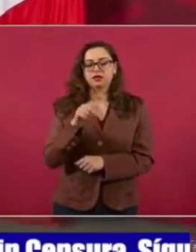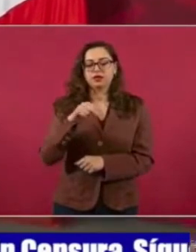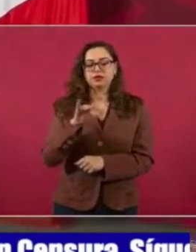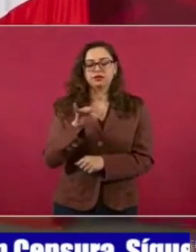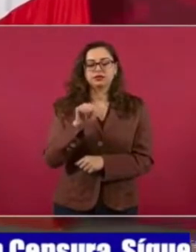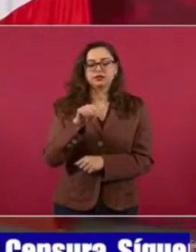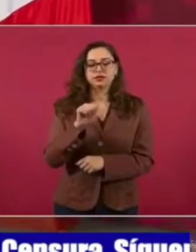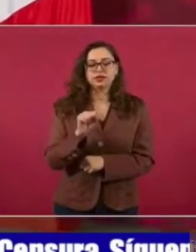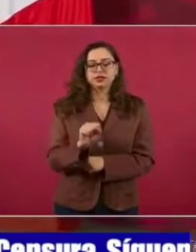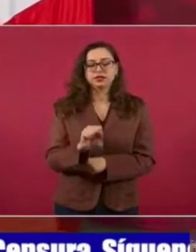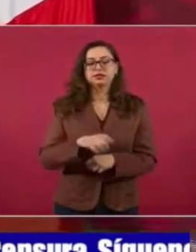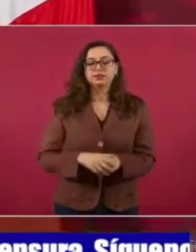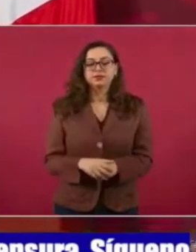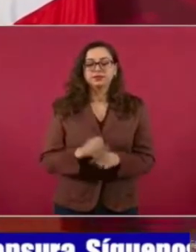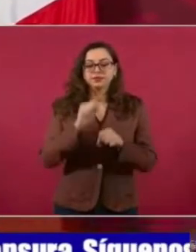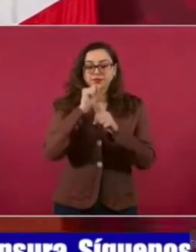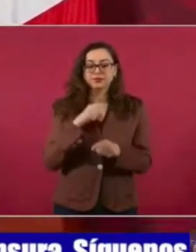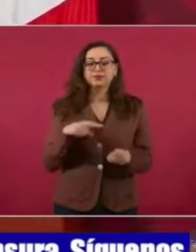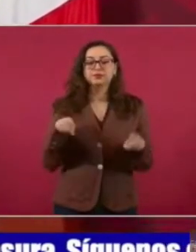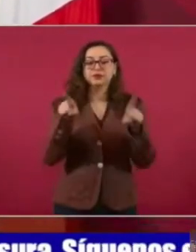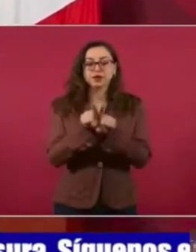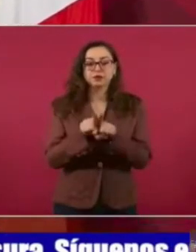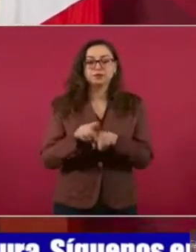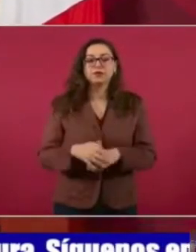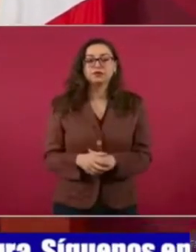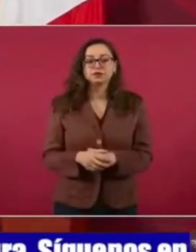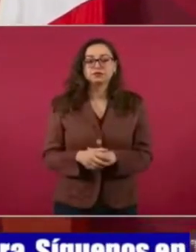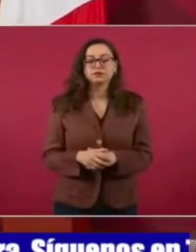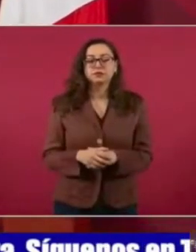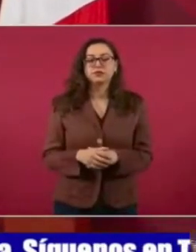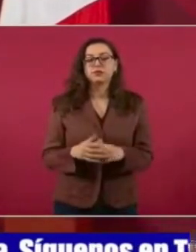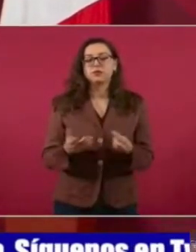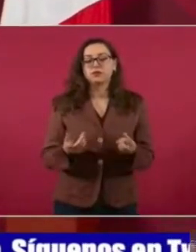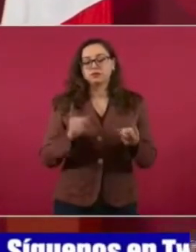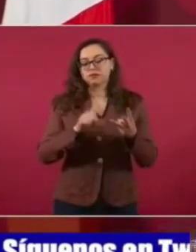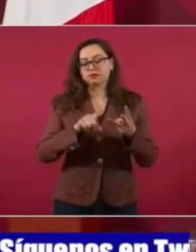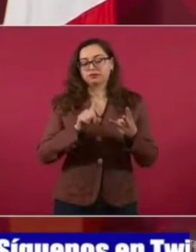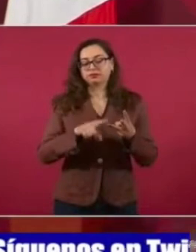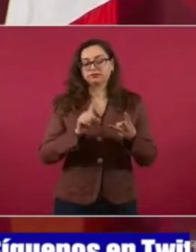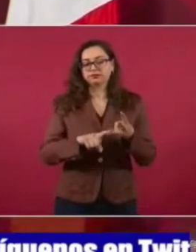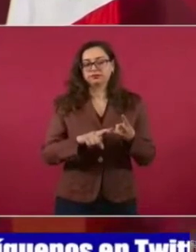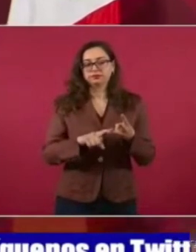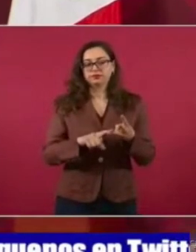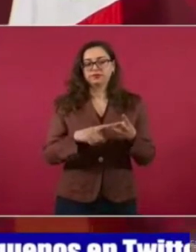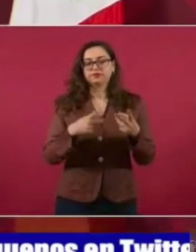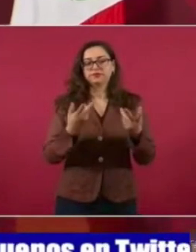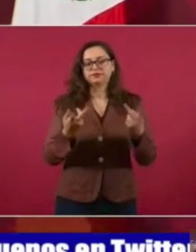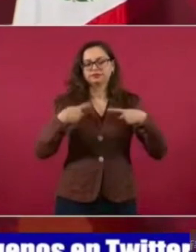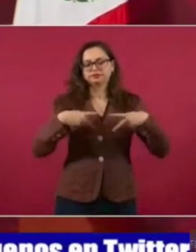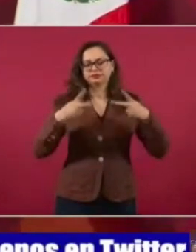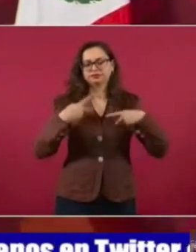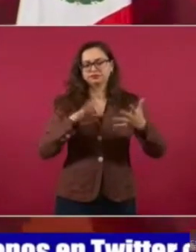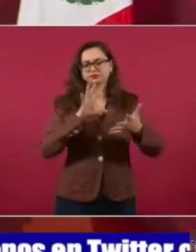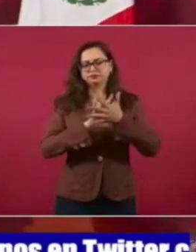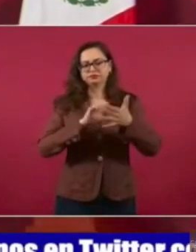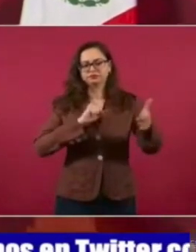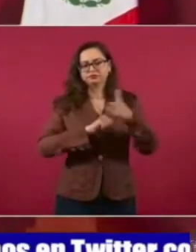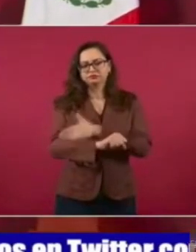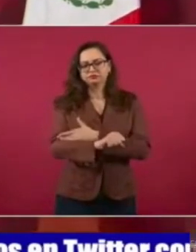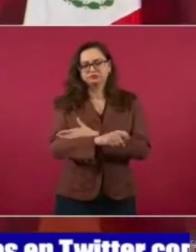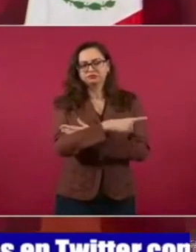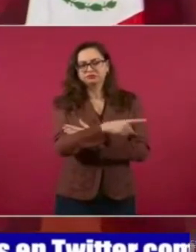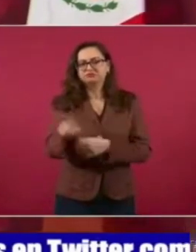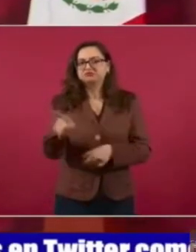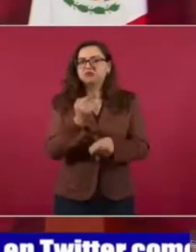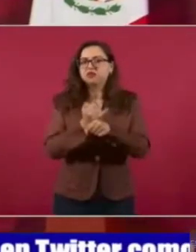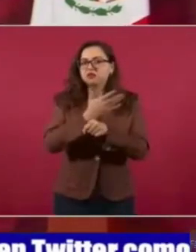en contienda y que no nos dejemos llevar por los afectos o las simpatías que tenga el presidente por uno o por